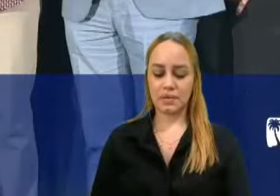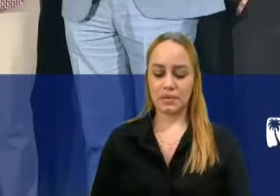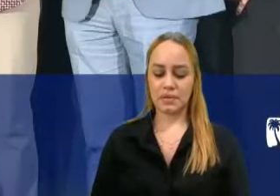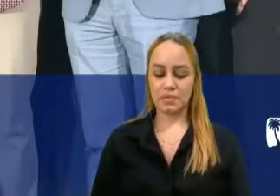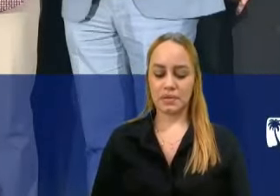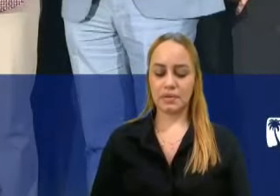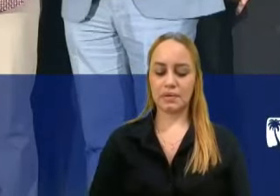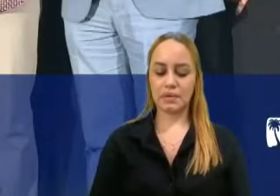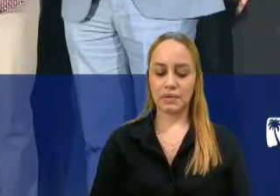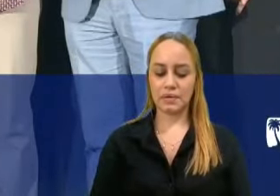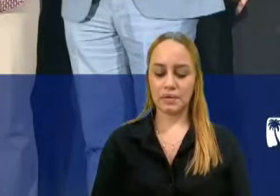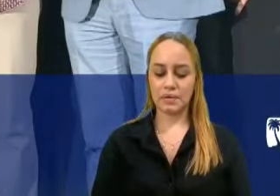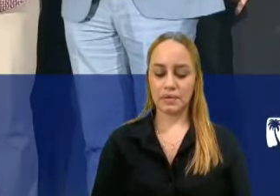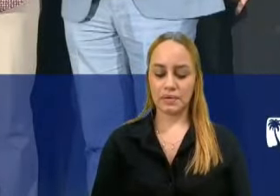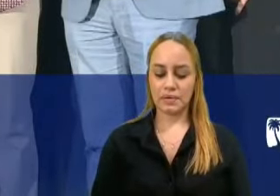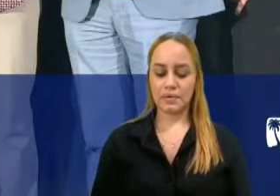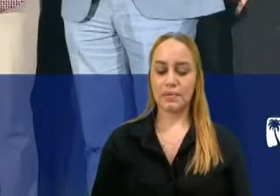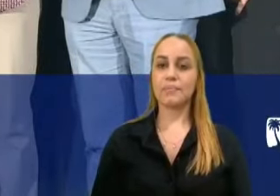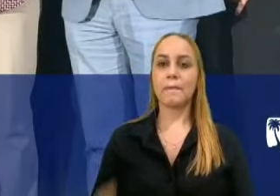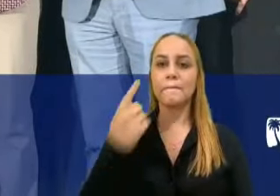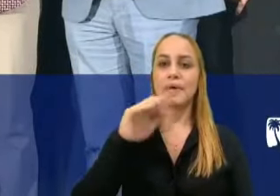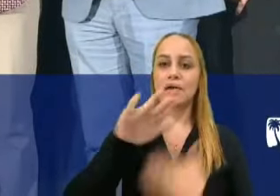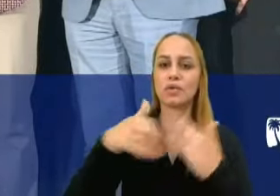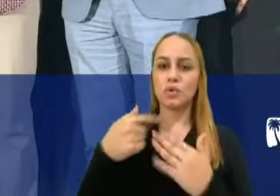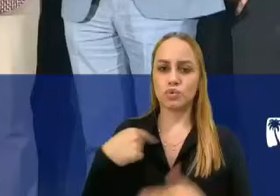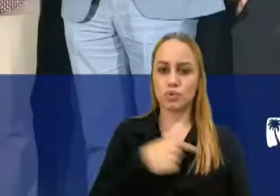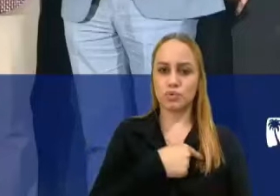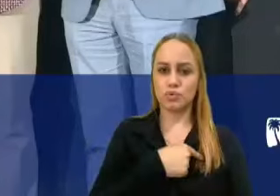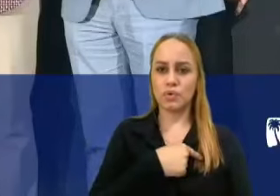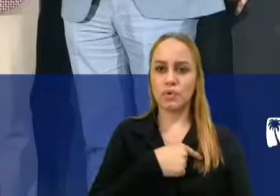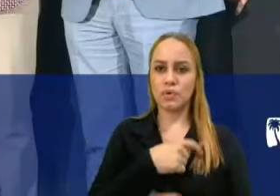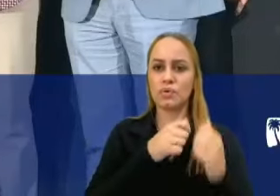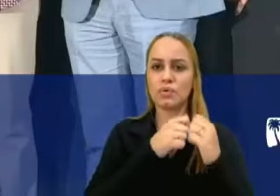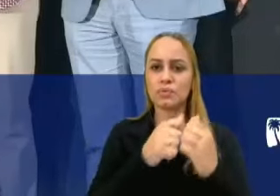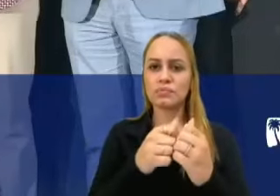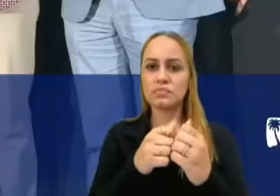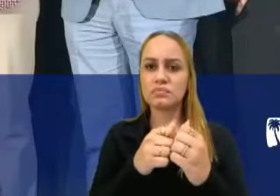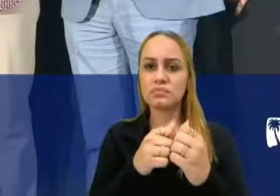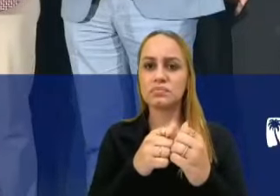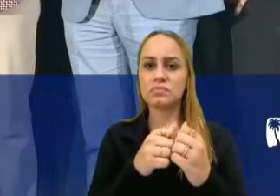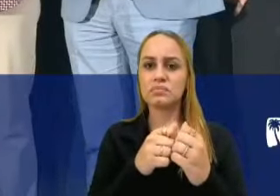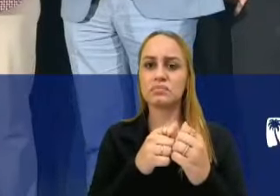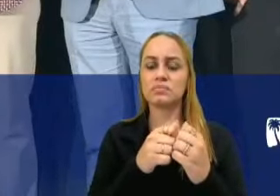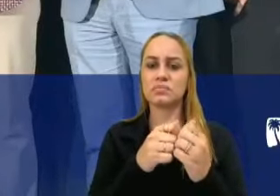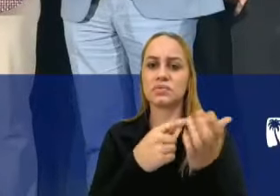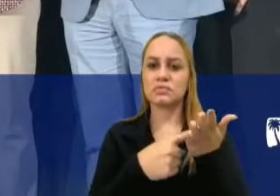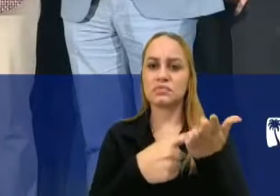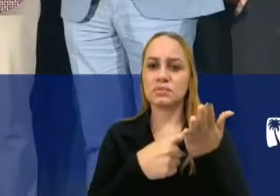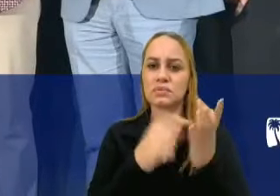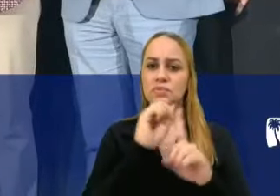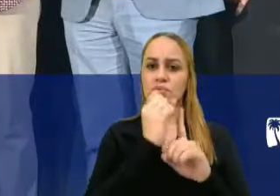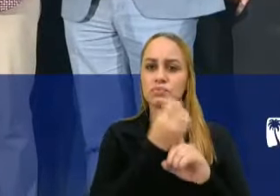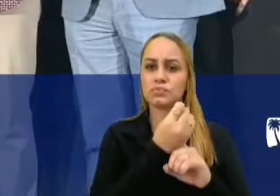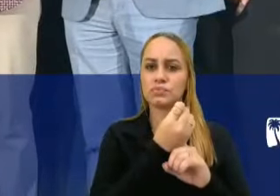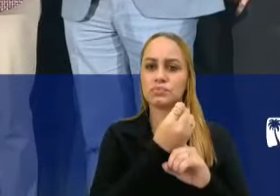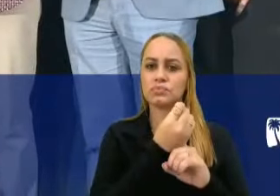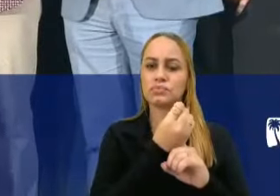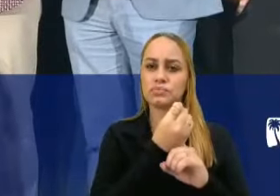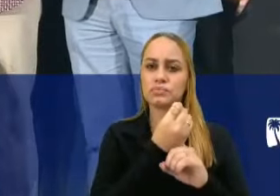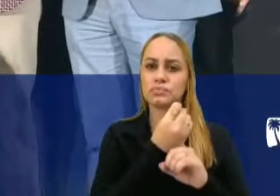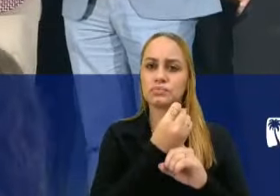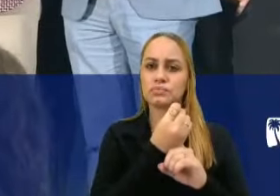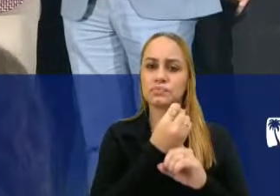adelantar lo que es la reconstrucción del sistema energético la situación en las escuelas nombramiento de las agencias de gobierno entre otras cosas